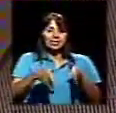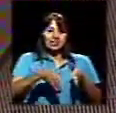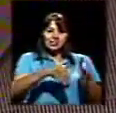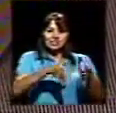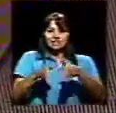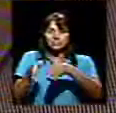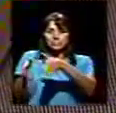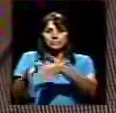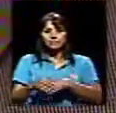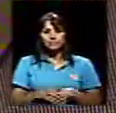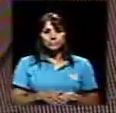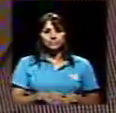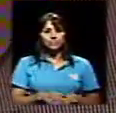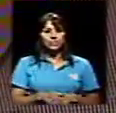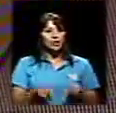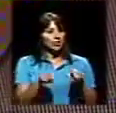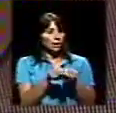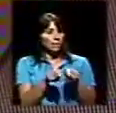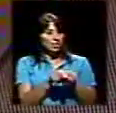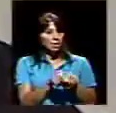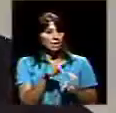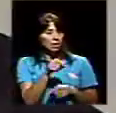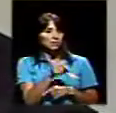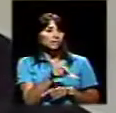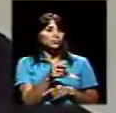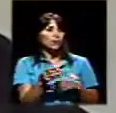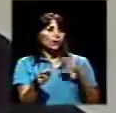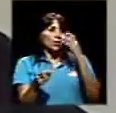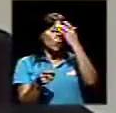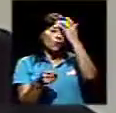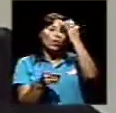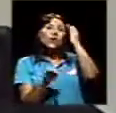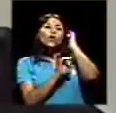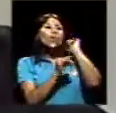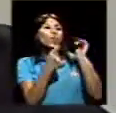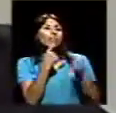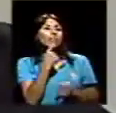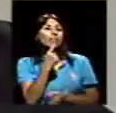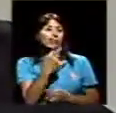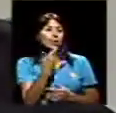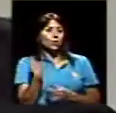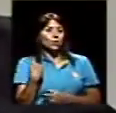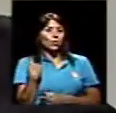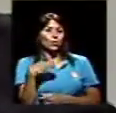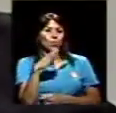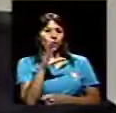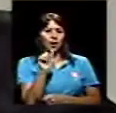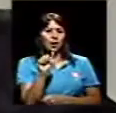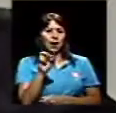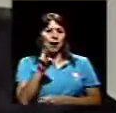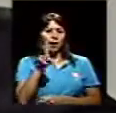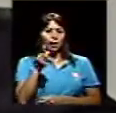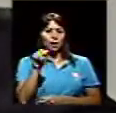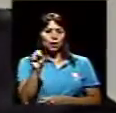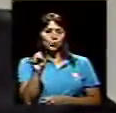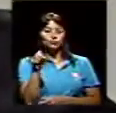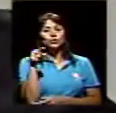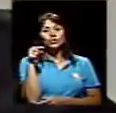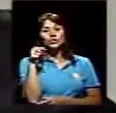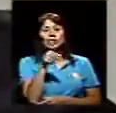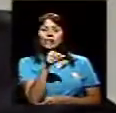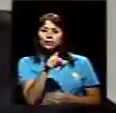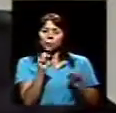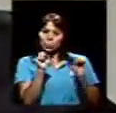Aquí también esto nos podría llevar un poco, y lo que don Carlos planteaba también, un poco a